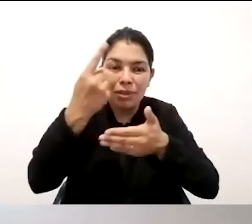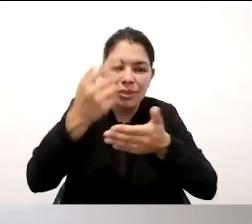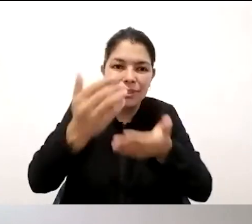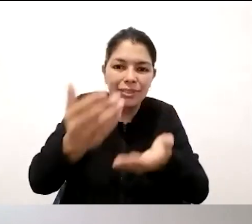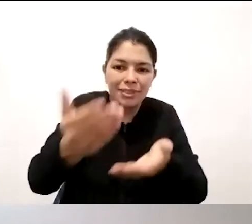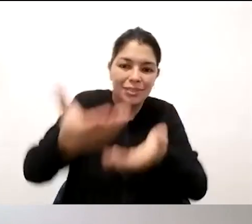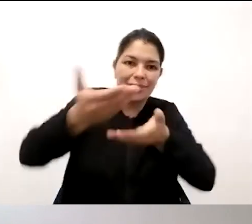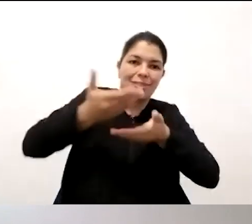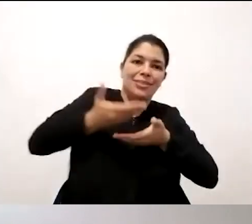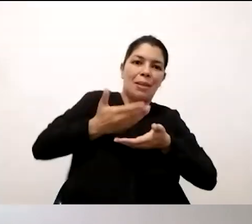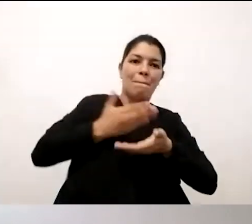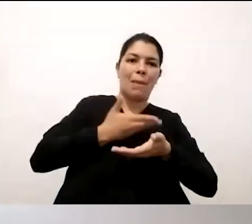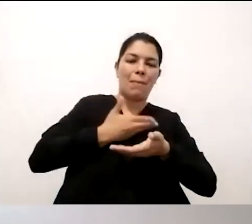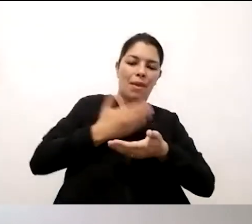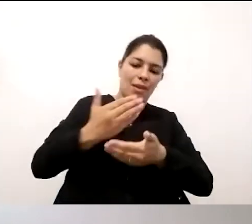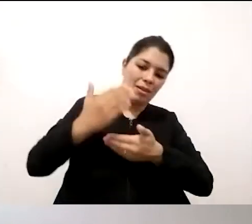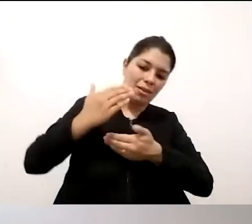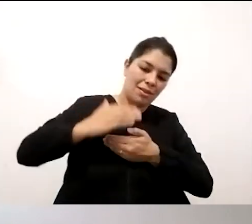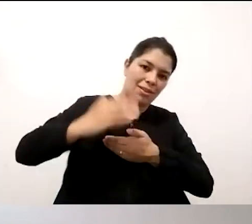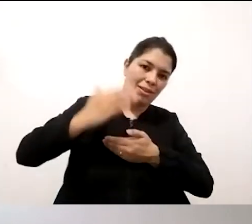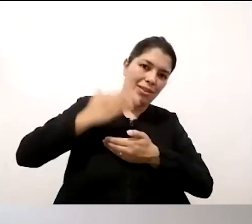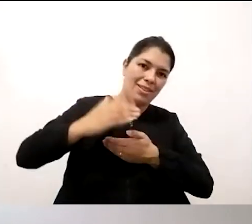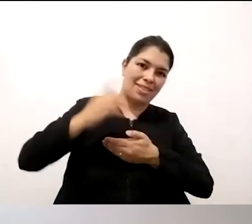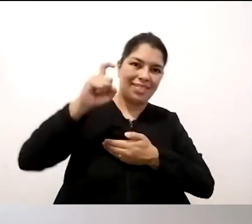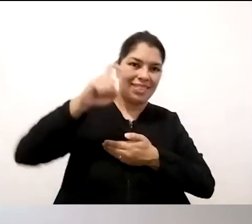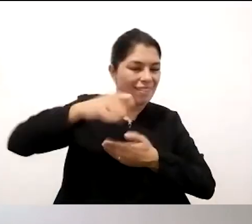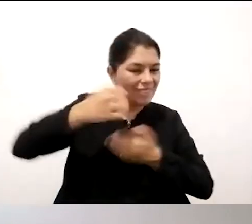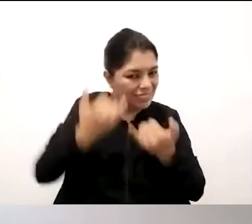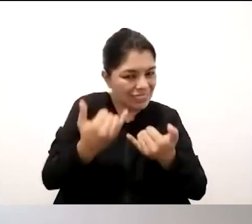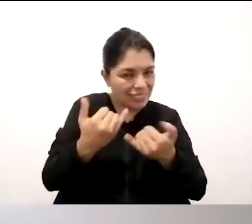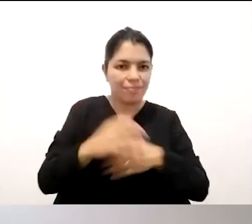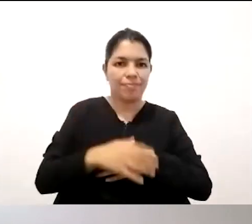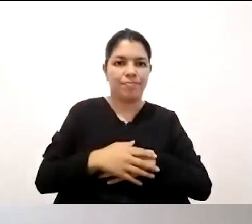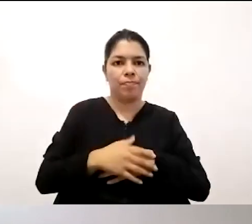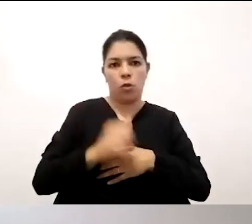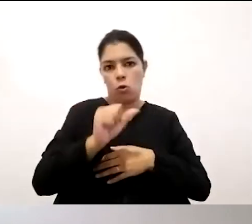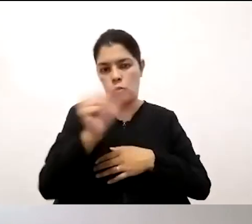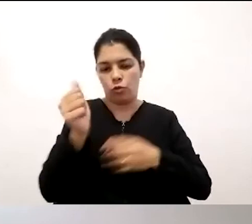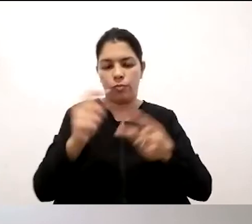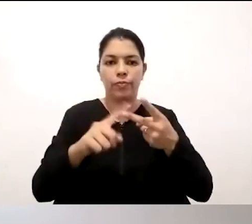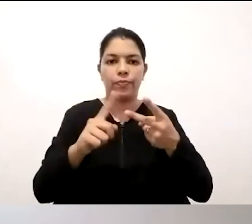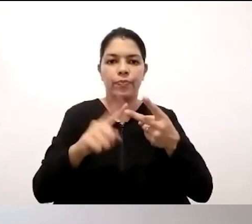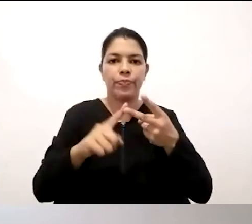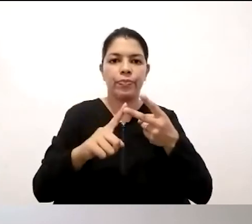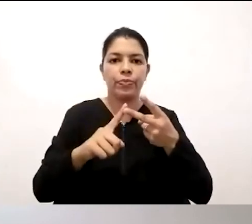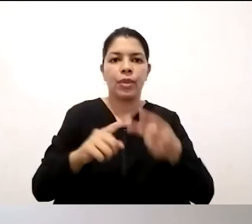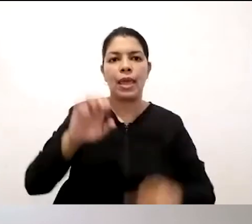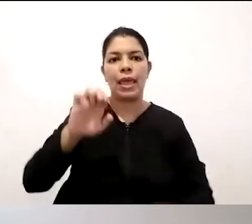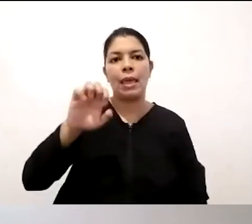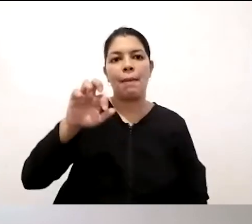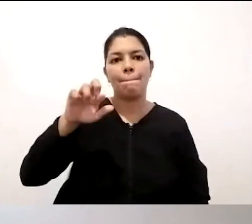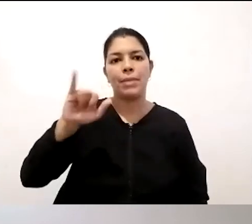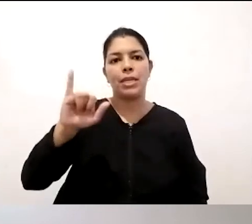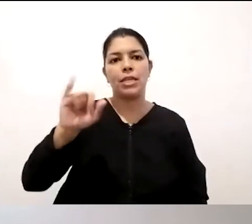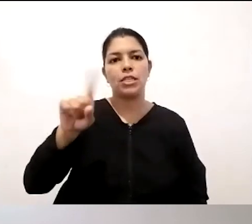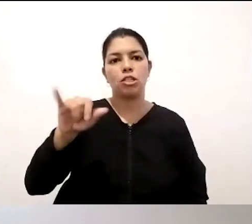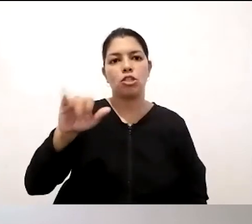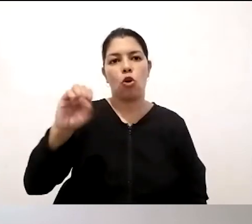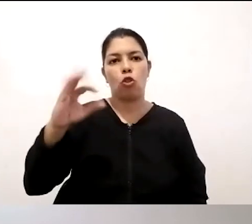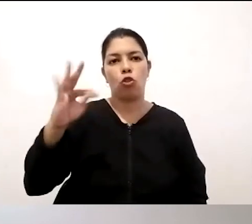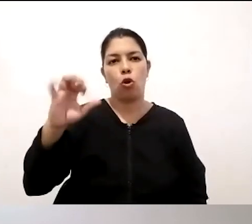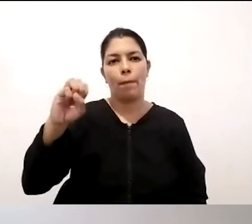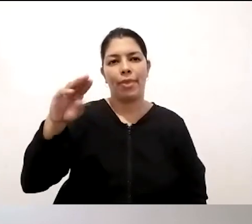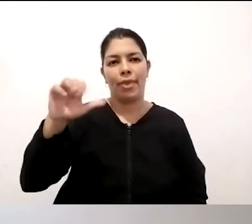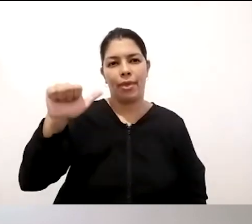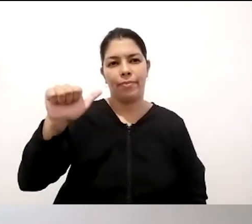comunes que se puede considerar como violencia obstétrica es un procedimiento que se llama la episiotomía, que implica cortar la piel que va